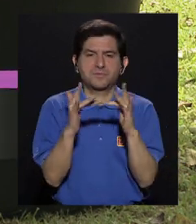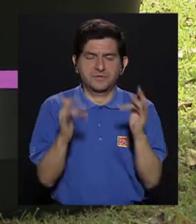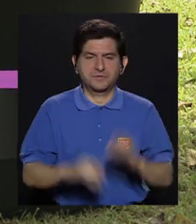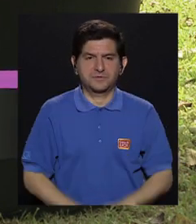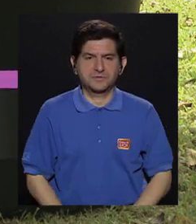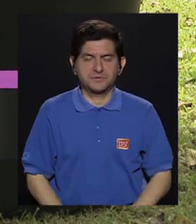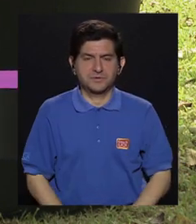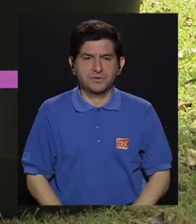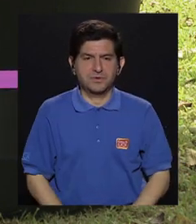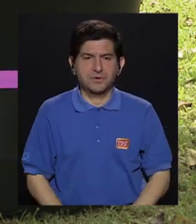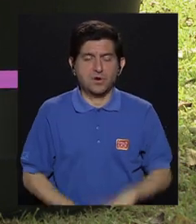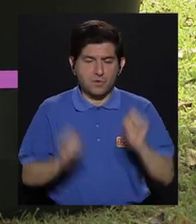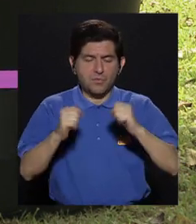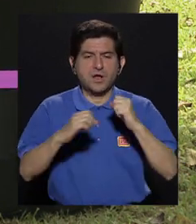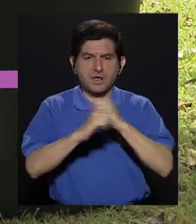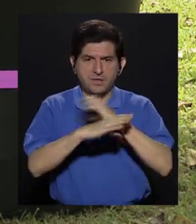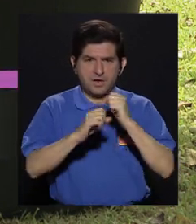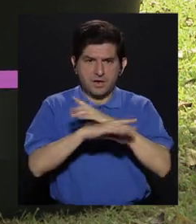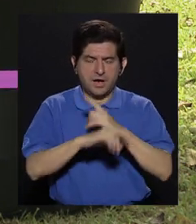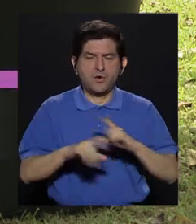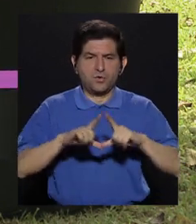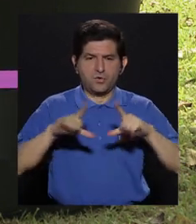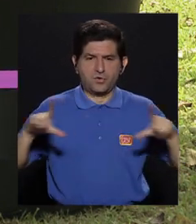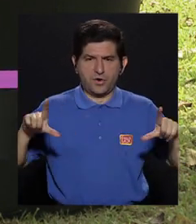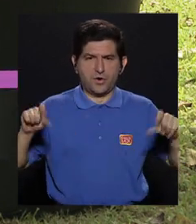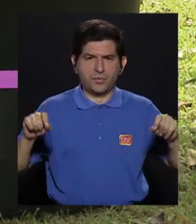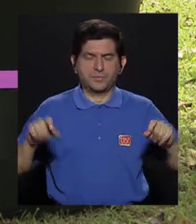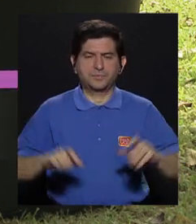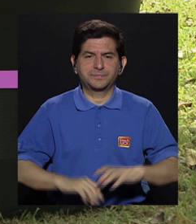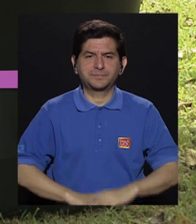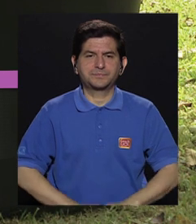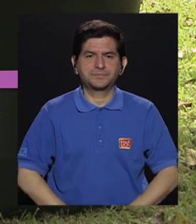de contacto, pueden escribirme al correo